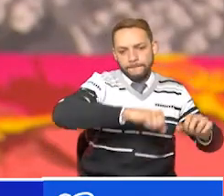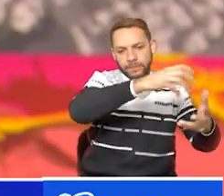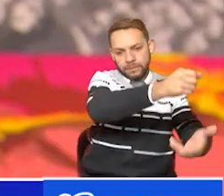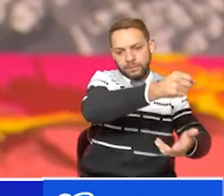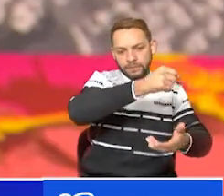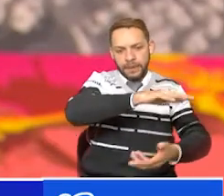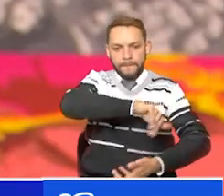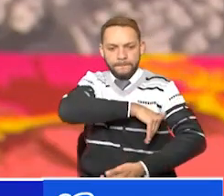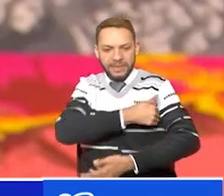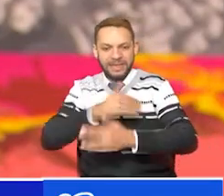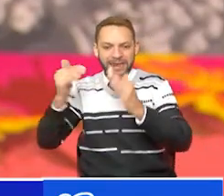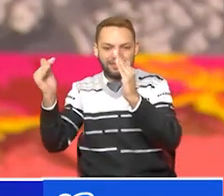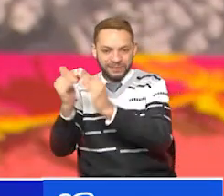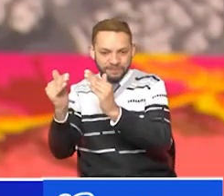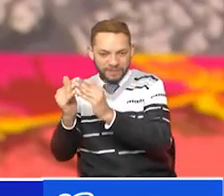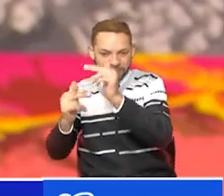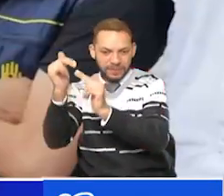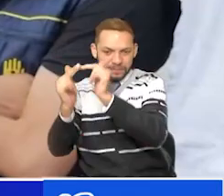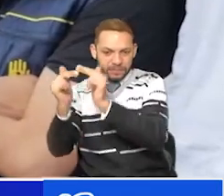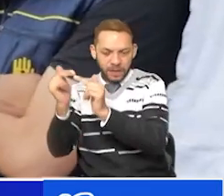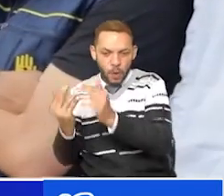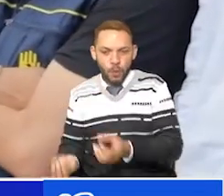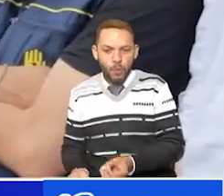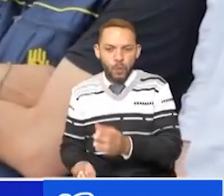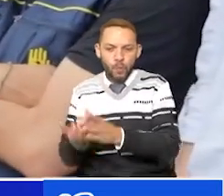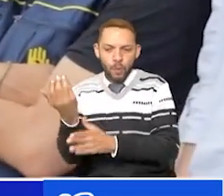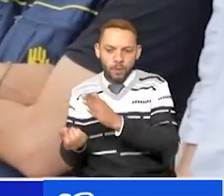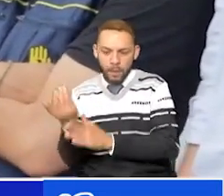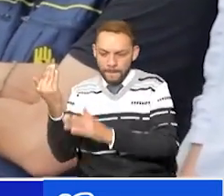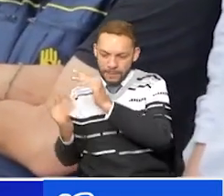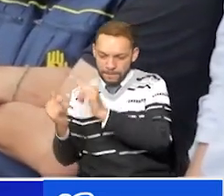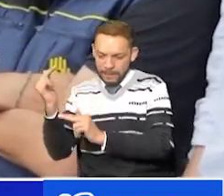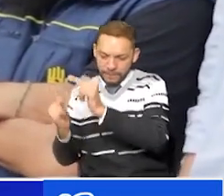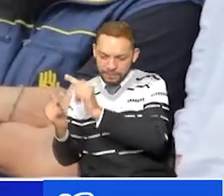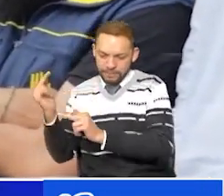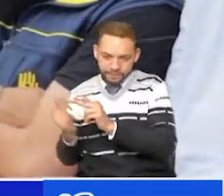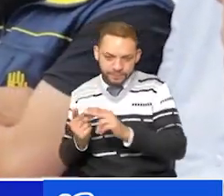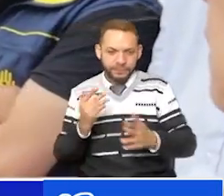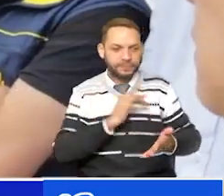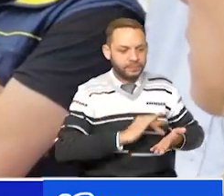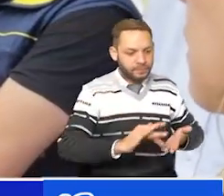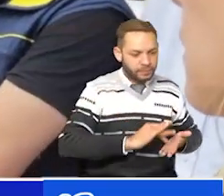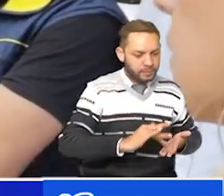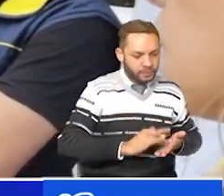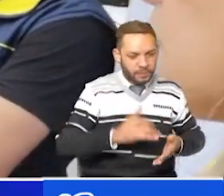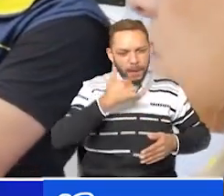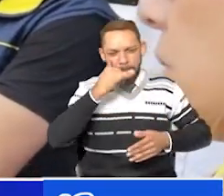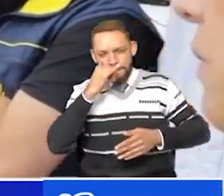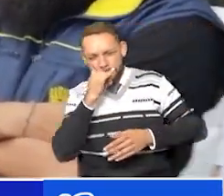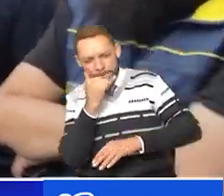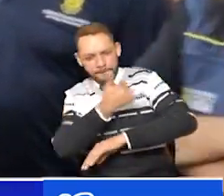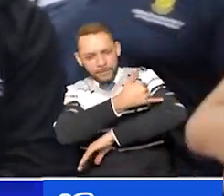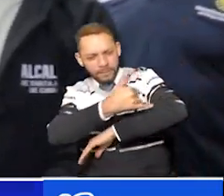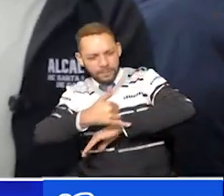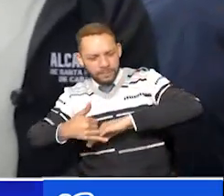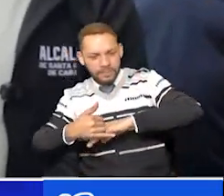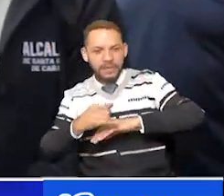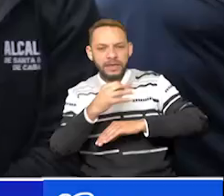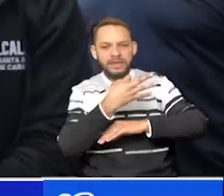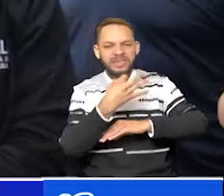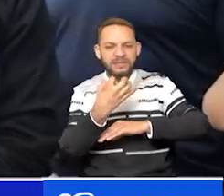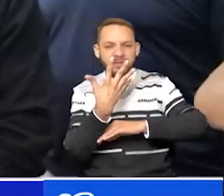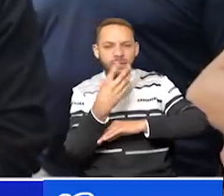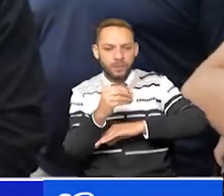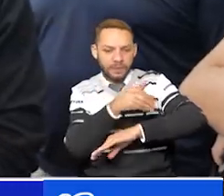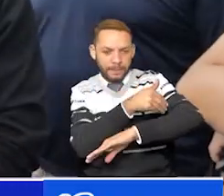Ministerio de vivienda para la construcción de las mismas el mandatario subrayó la urgencia de realizar un estudio geotécnico valorado en 350 millones de